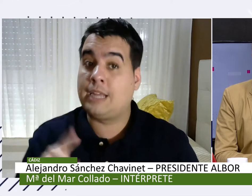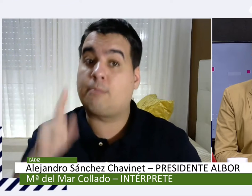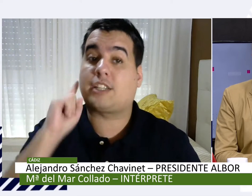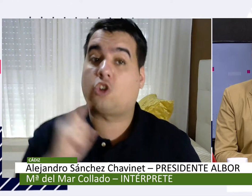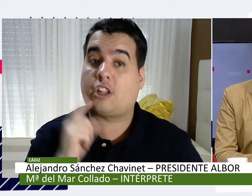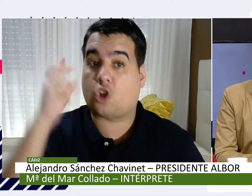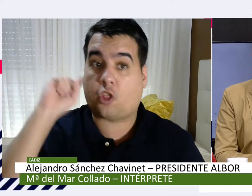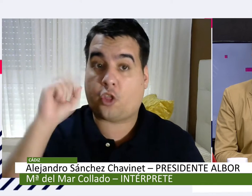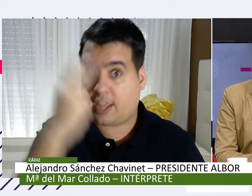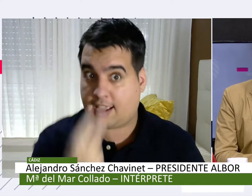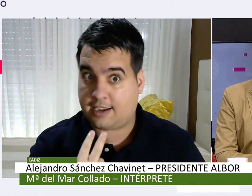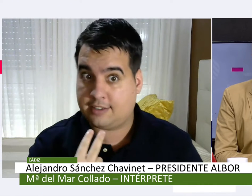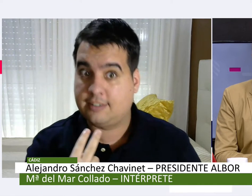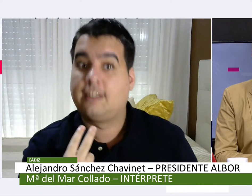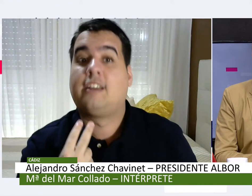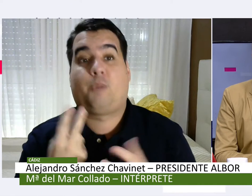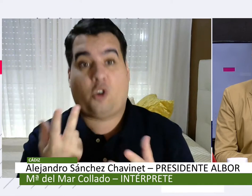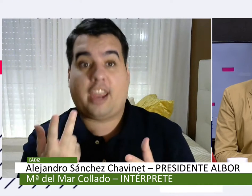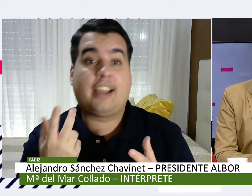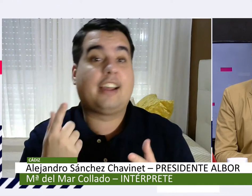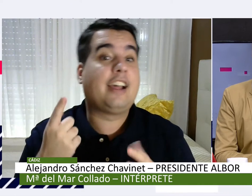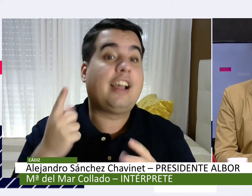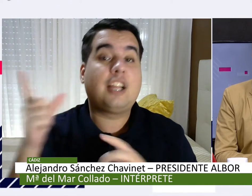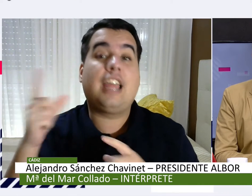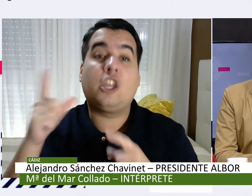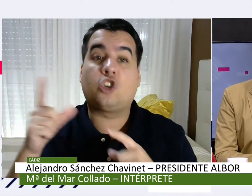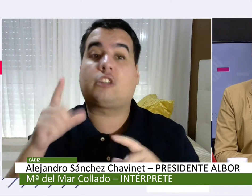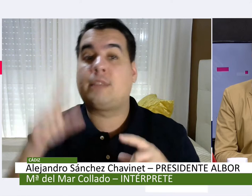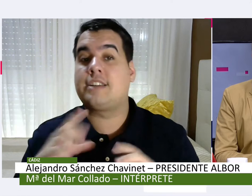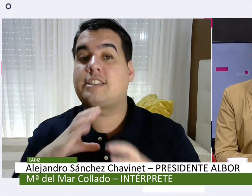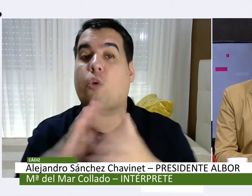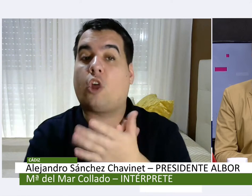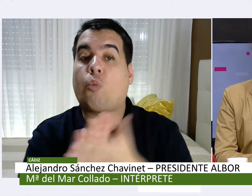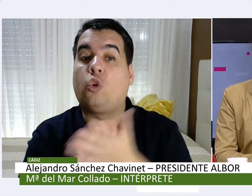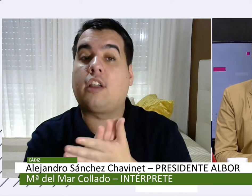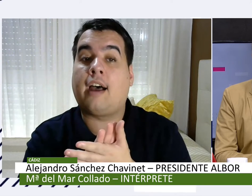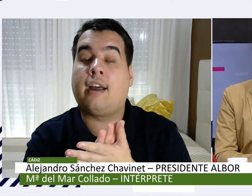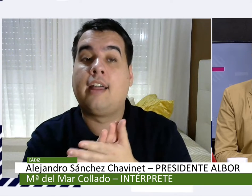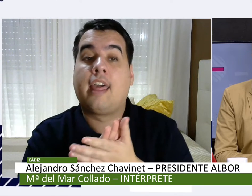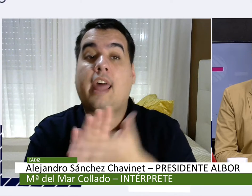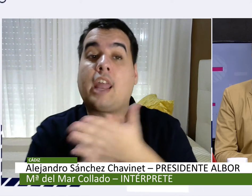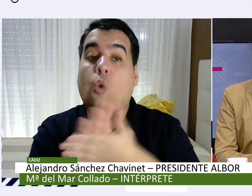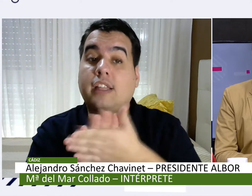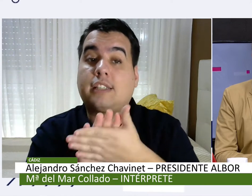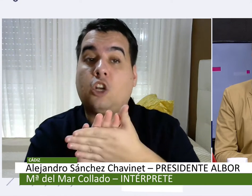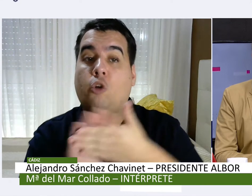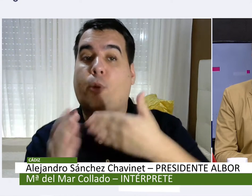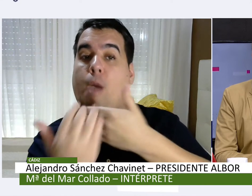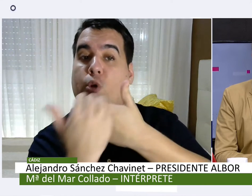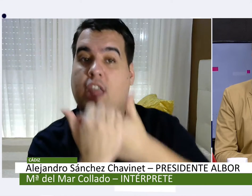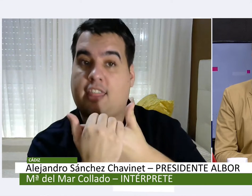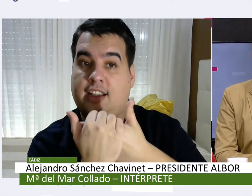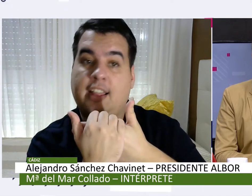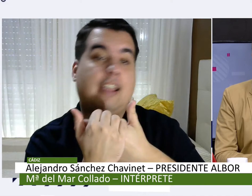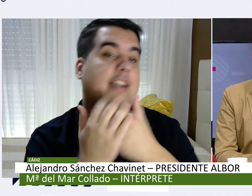sino también a la persona sordocieca. Porque ellos también se pueden comunicar la lengua de signos por